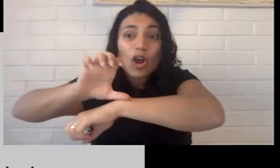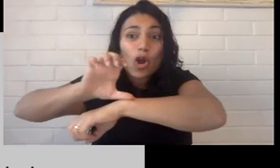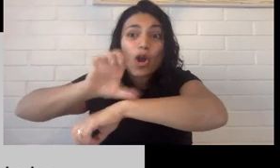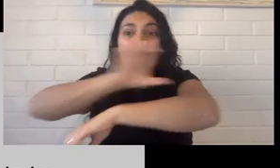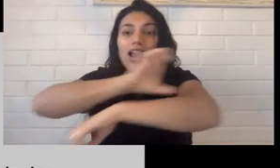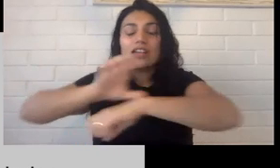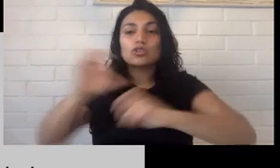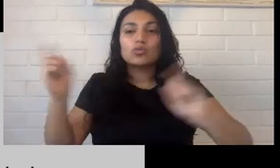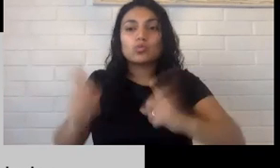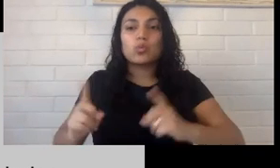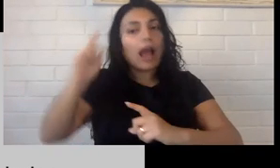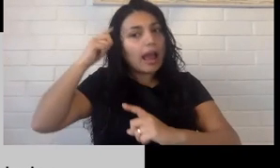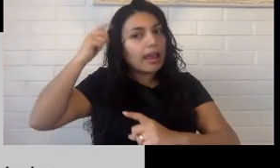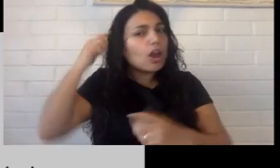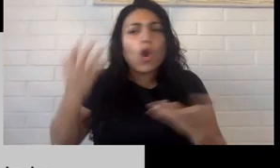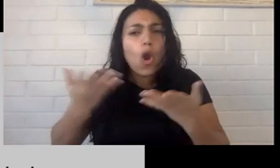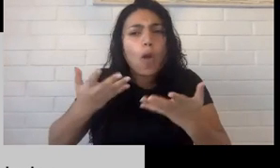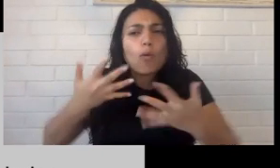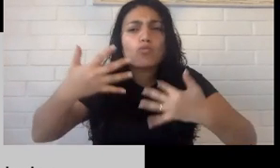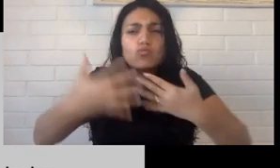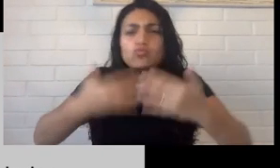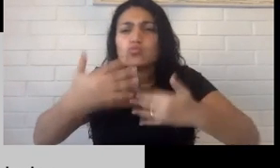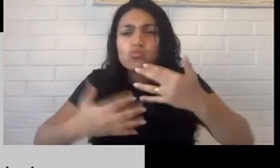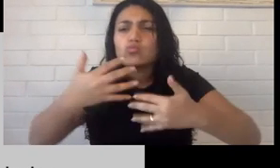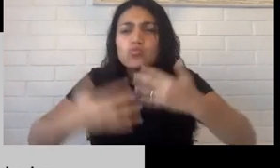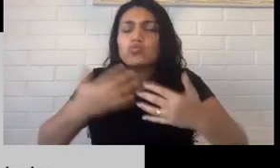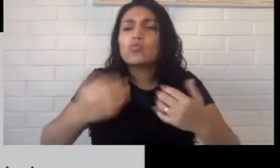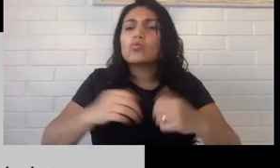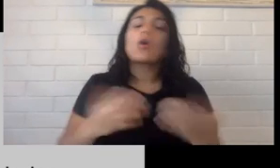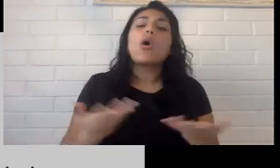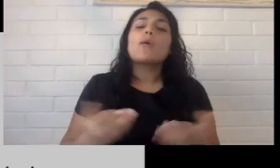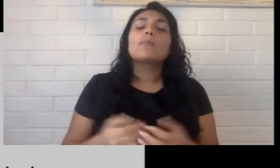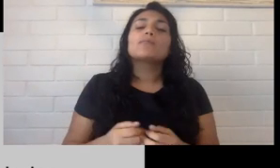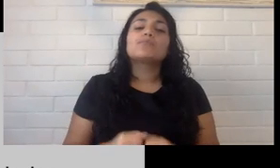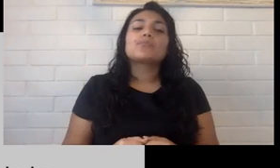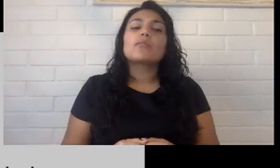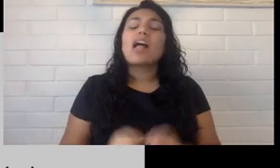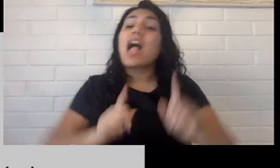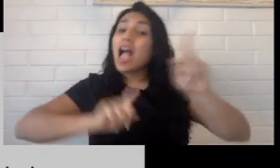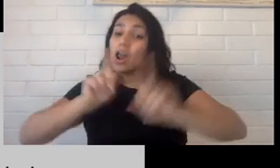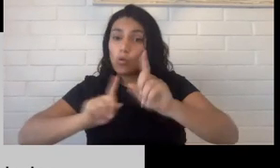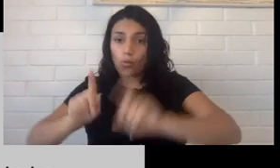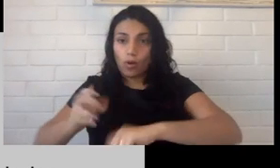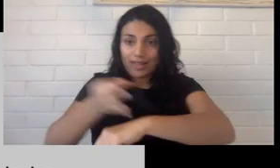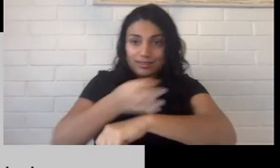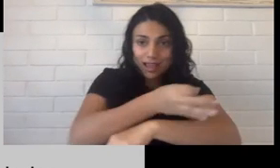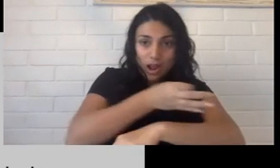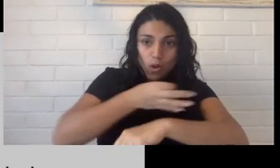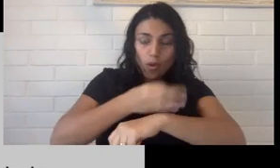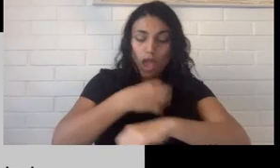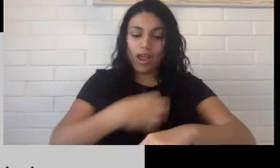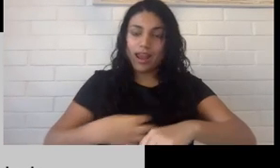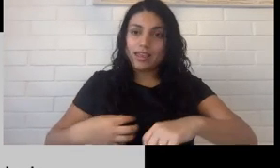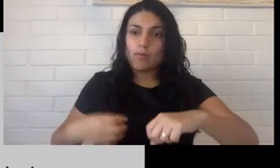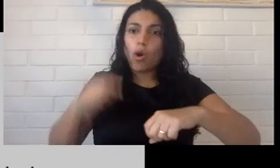contexto, estaremos básicamente planteando que hay algunas células en el organismo que son